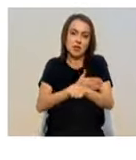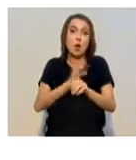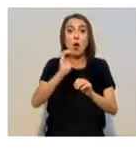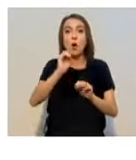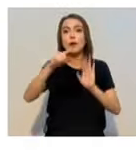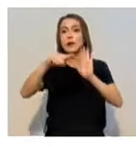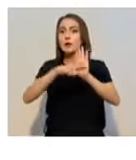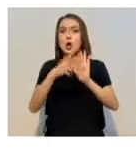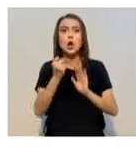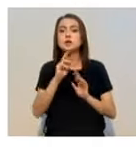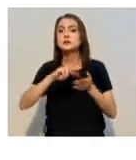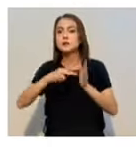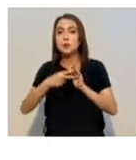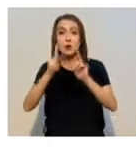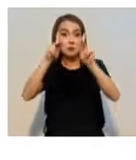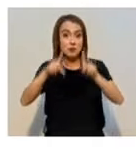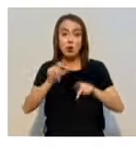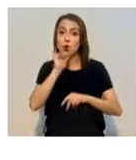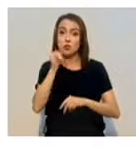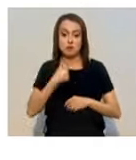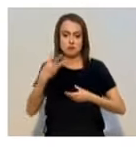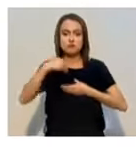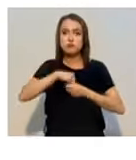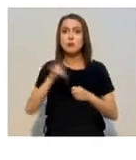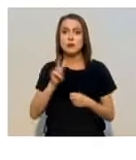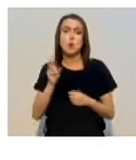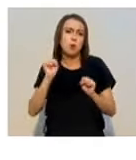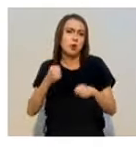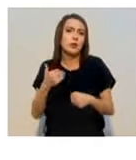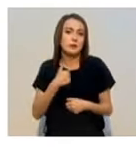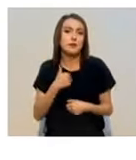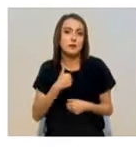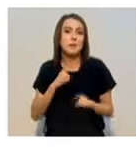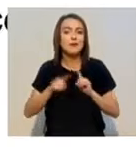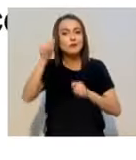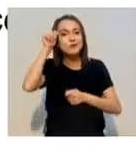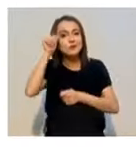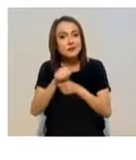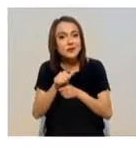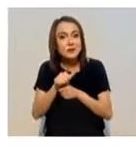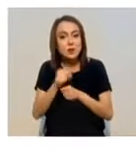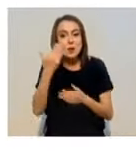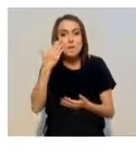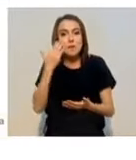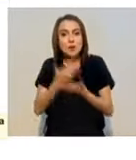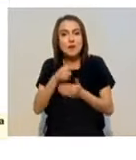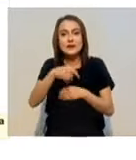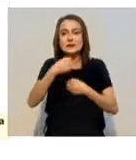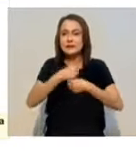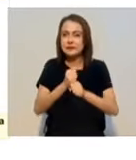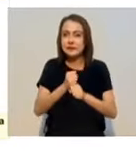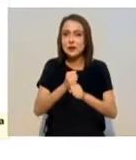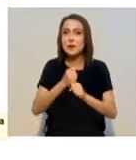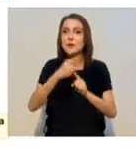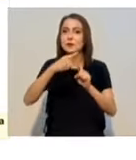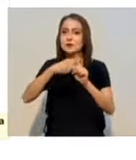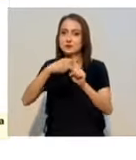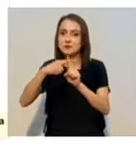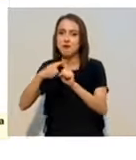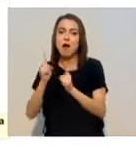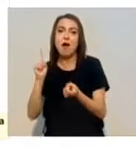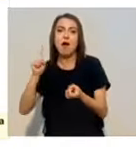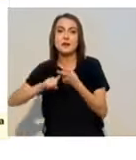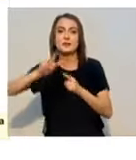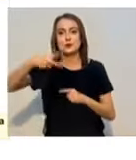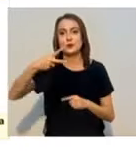negativa tampoco dice que la persona no tenga el virus. Puede tenerlo, pero recordemos que las pruebas estas se van haciendo positivas